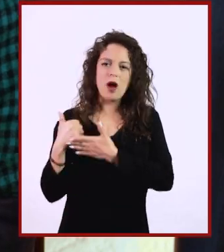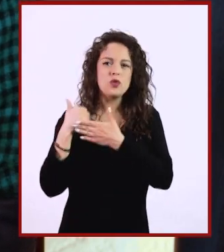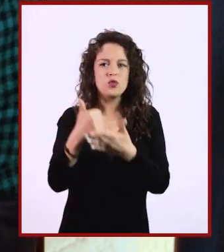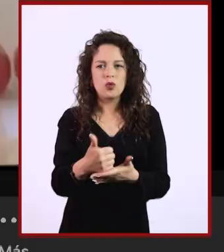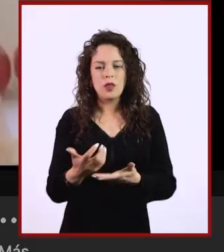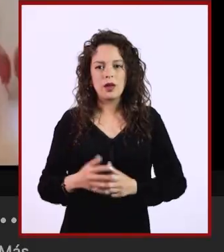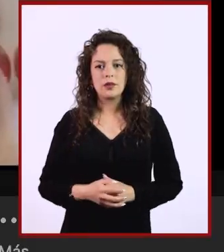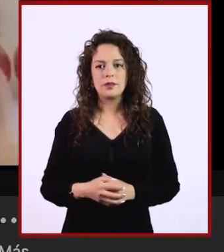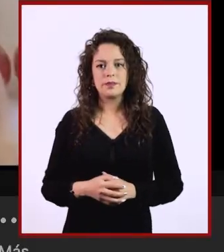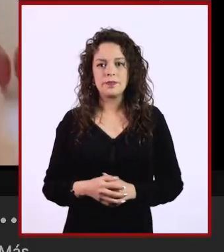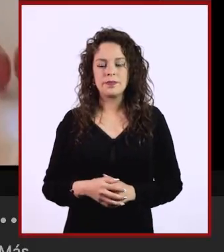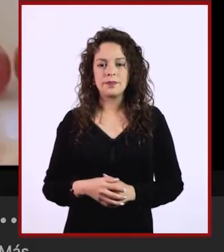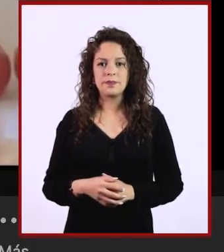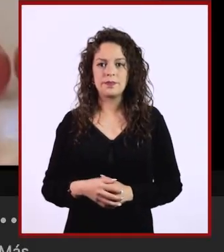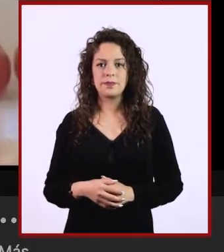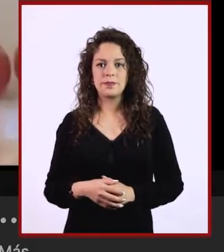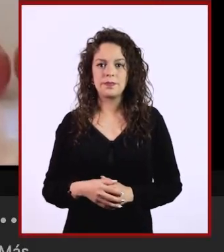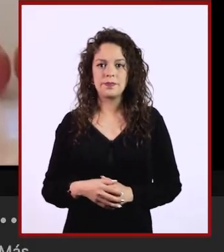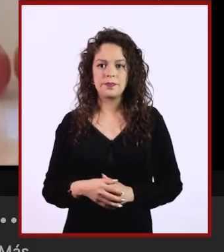Bueno,